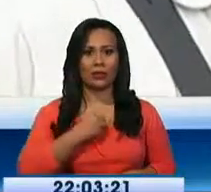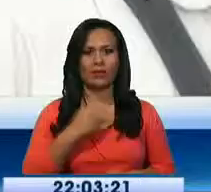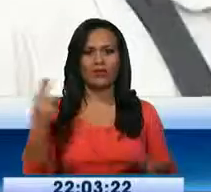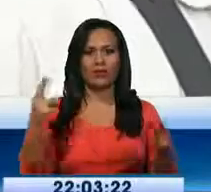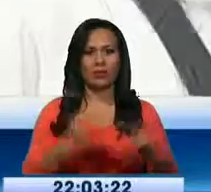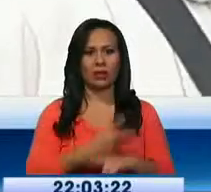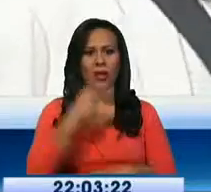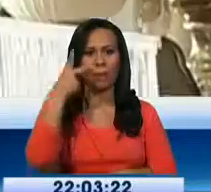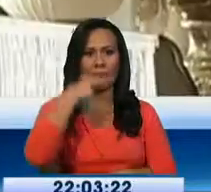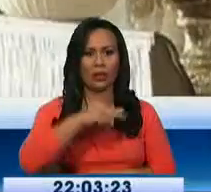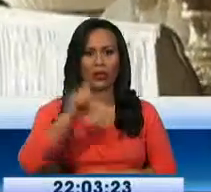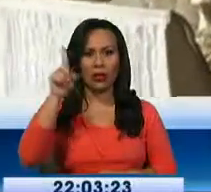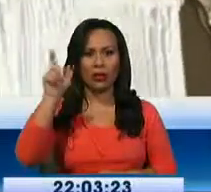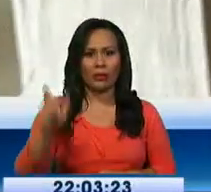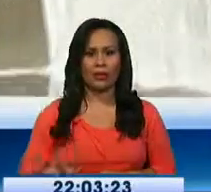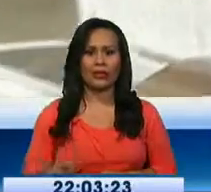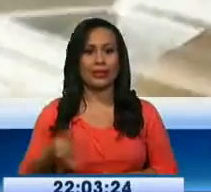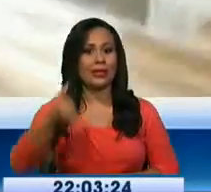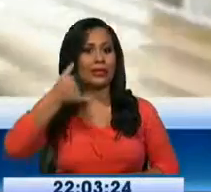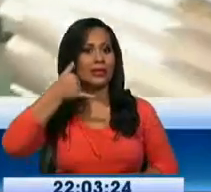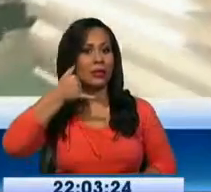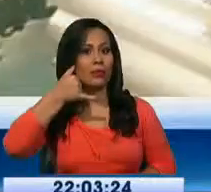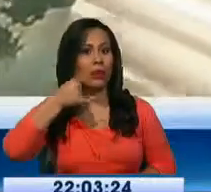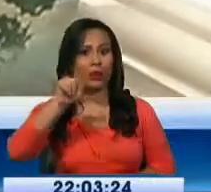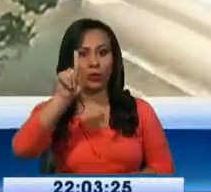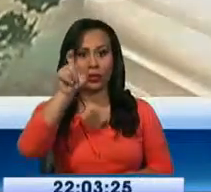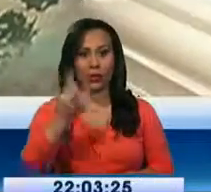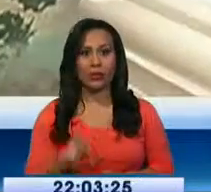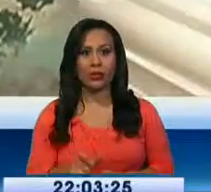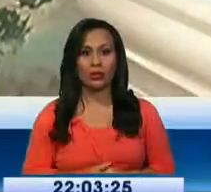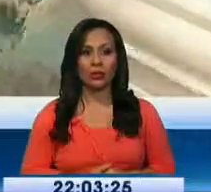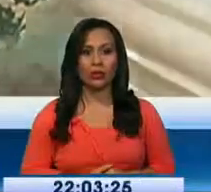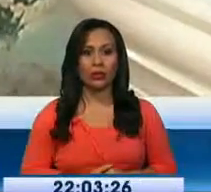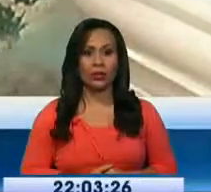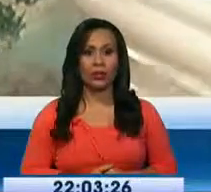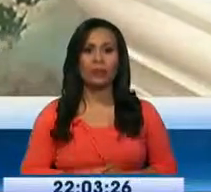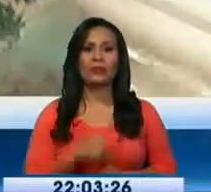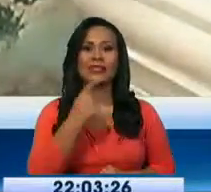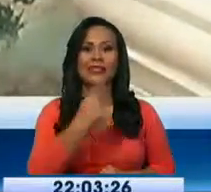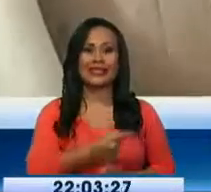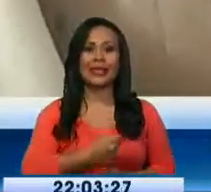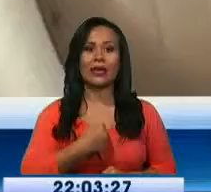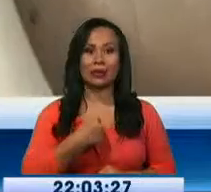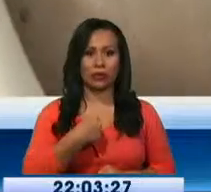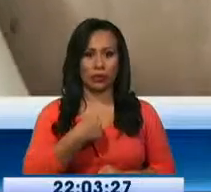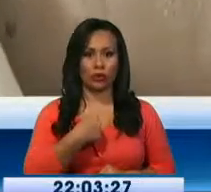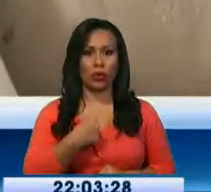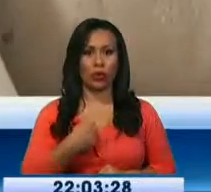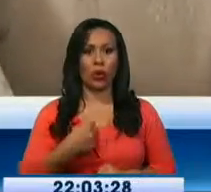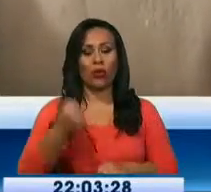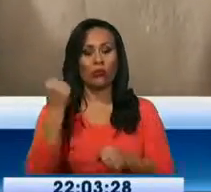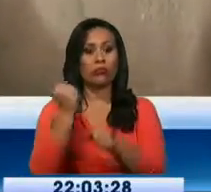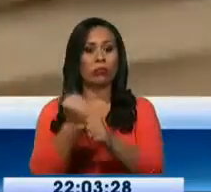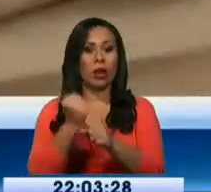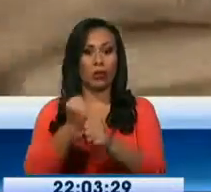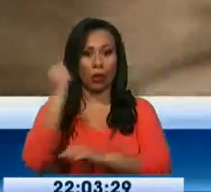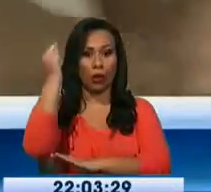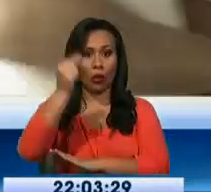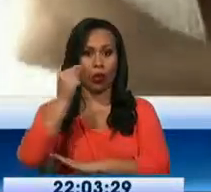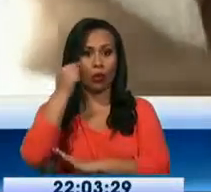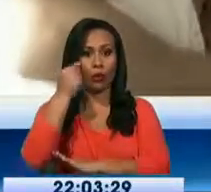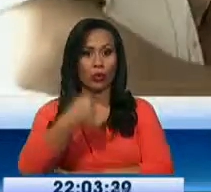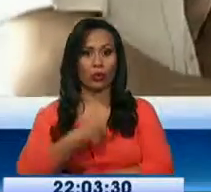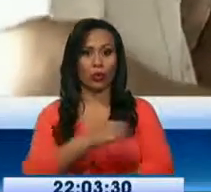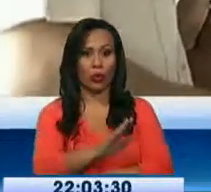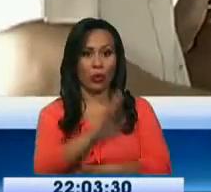engaño. Recibieron la llamada de una persona que, haciéndose pasar por un funcionario público, les prometió